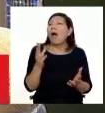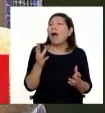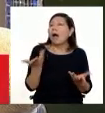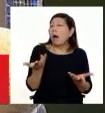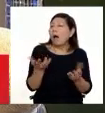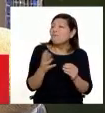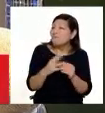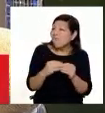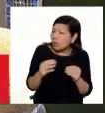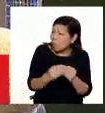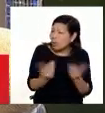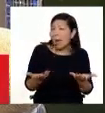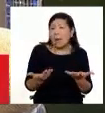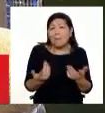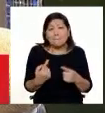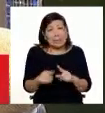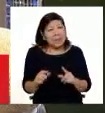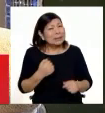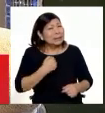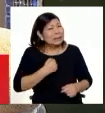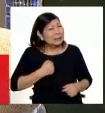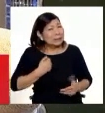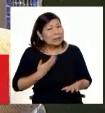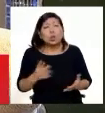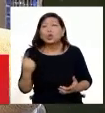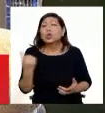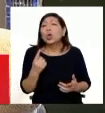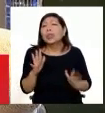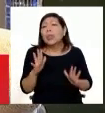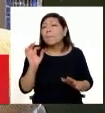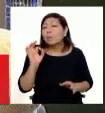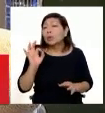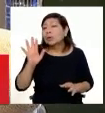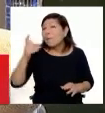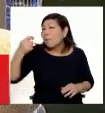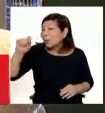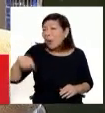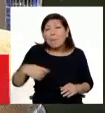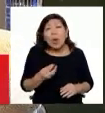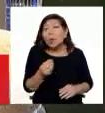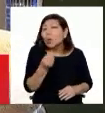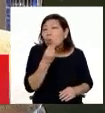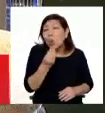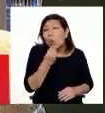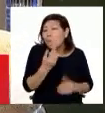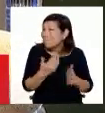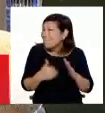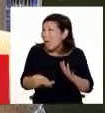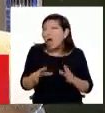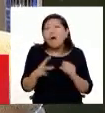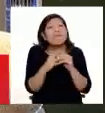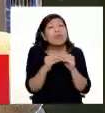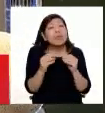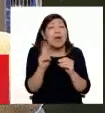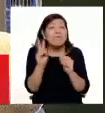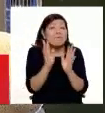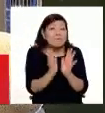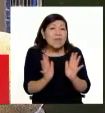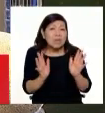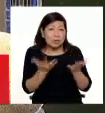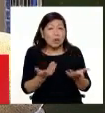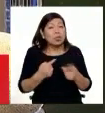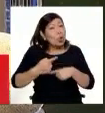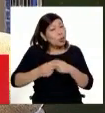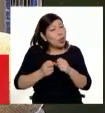hecho, según las estadísticas, lamentablemente solamente el 10.5% de peruanos consumen la cantidad de frutas y verduras que